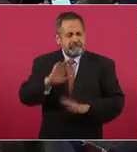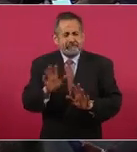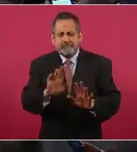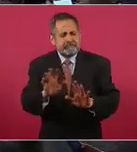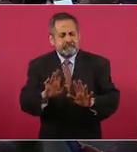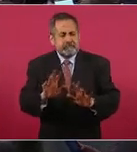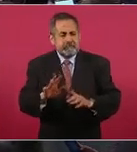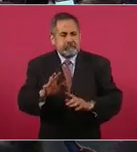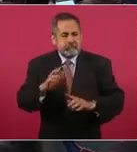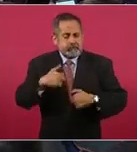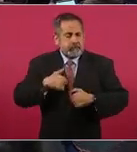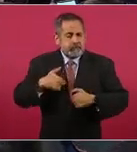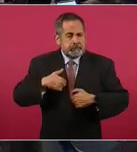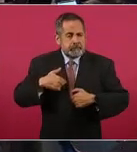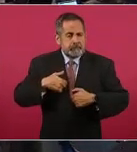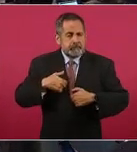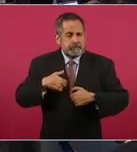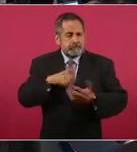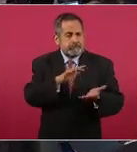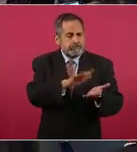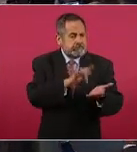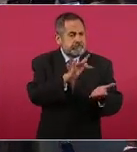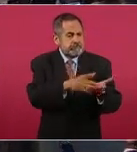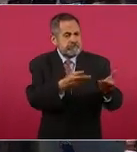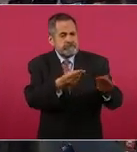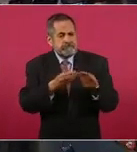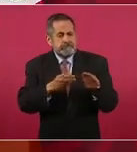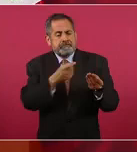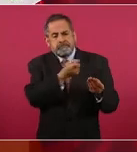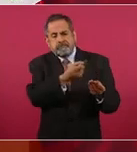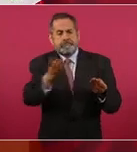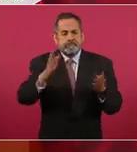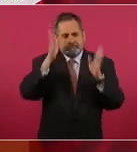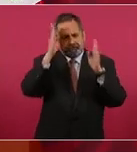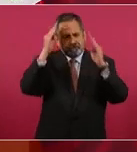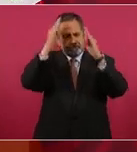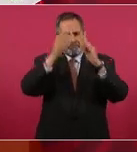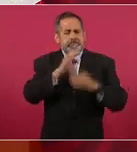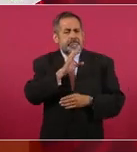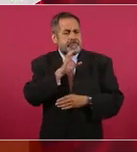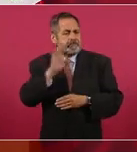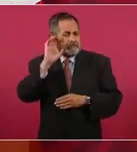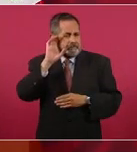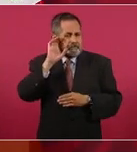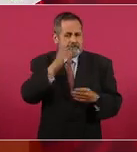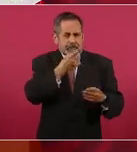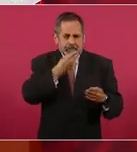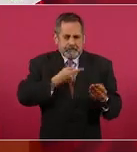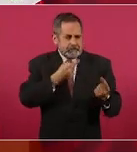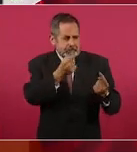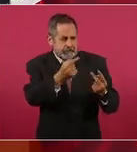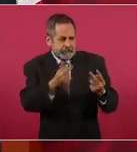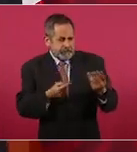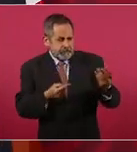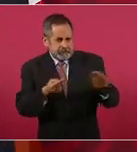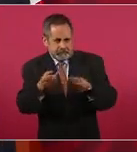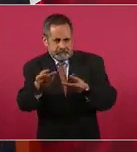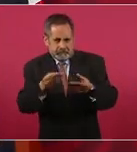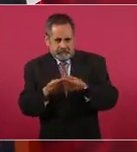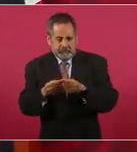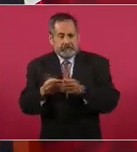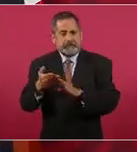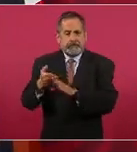Recogí todo lo que los cardenales dijimos en las reuniones